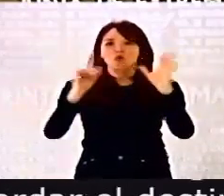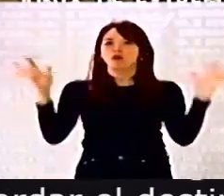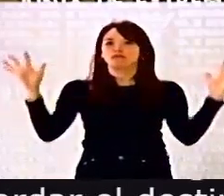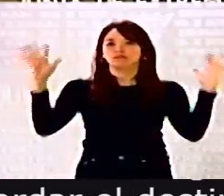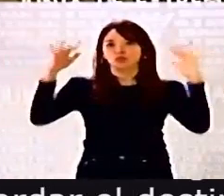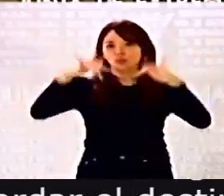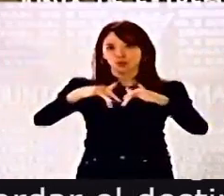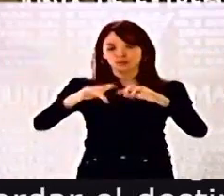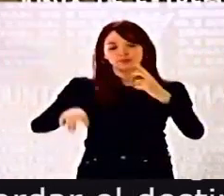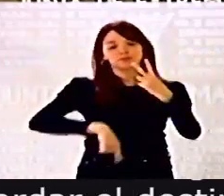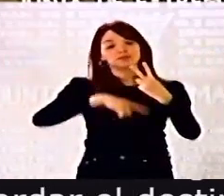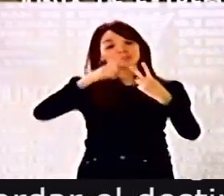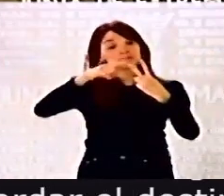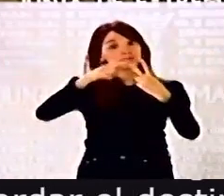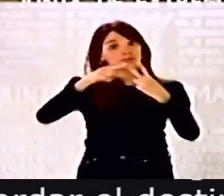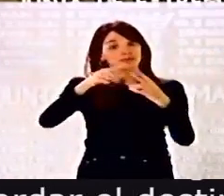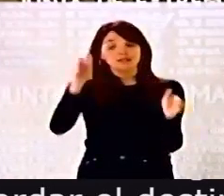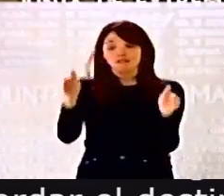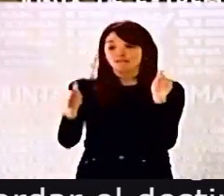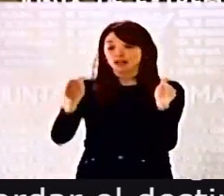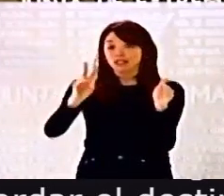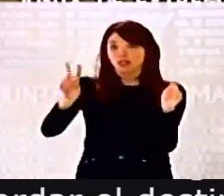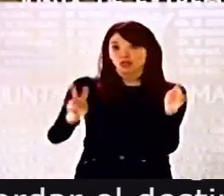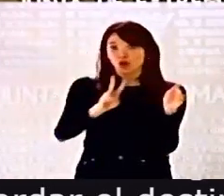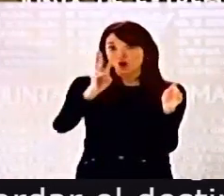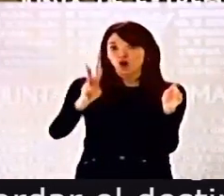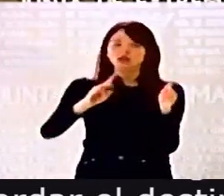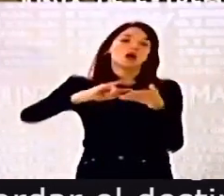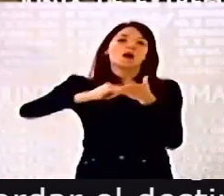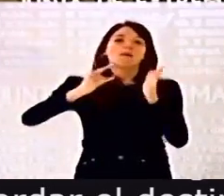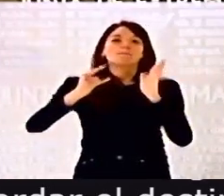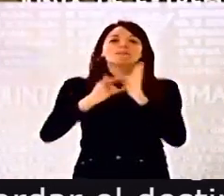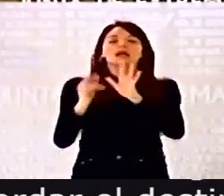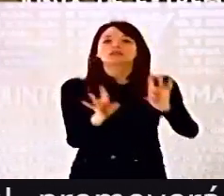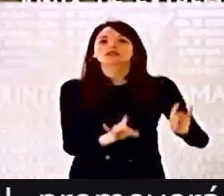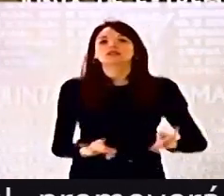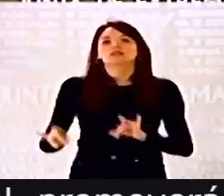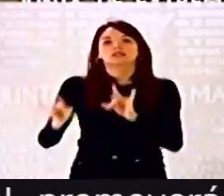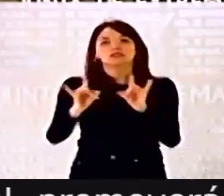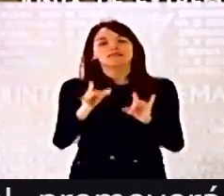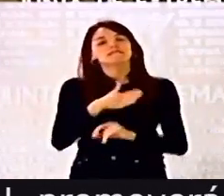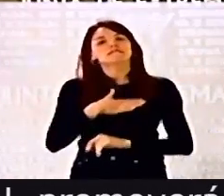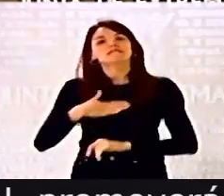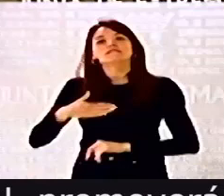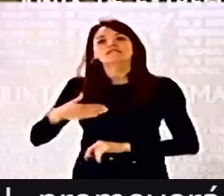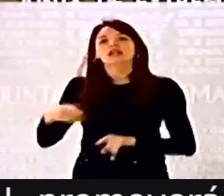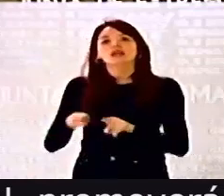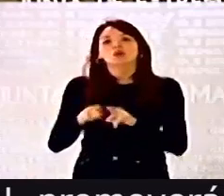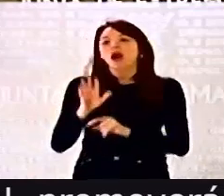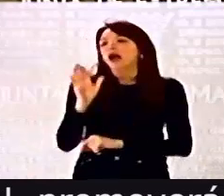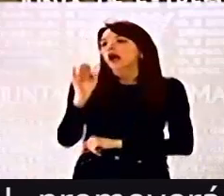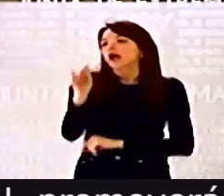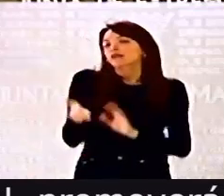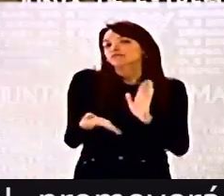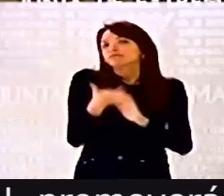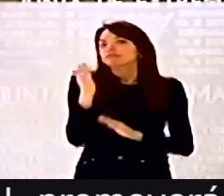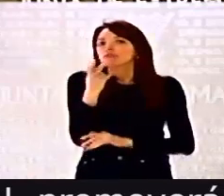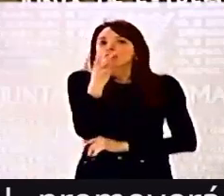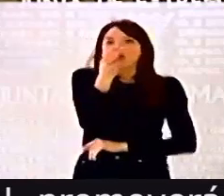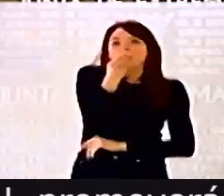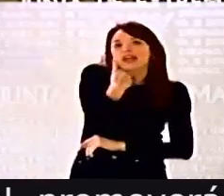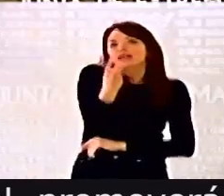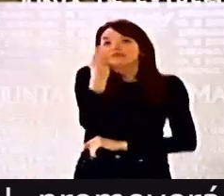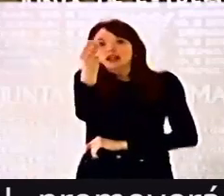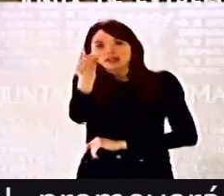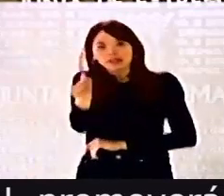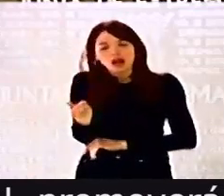segunda fase, con un plan regional, promoverá la movilidad turística dentro de la región con escapadas de 1, 2 y 3 días para